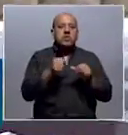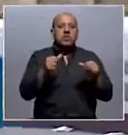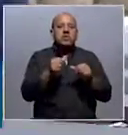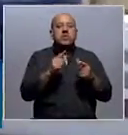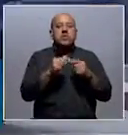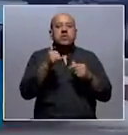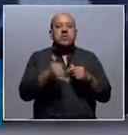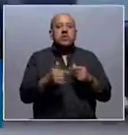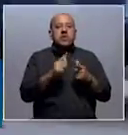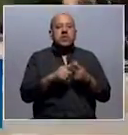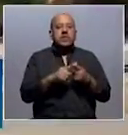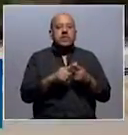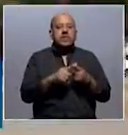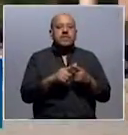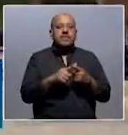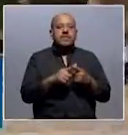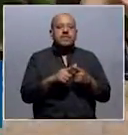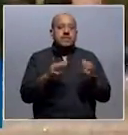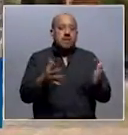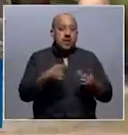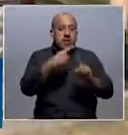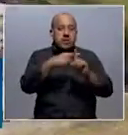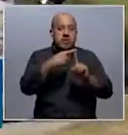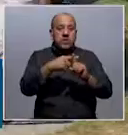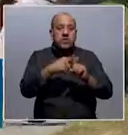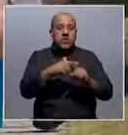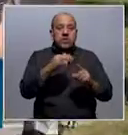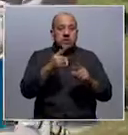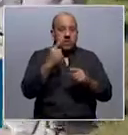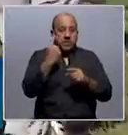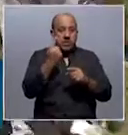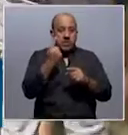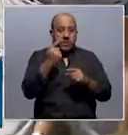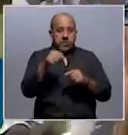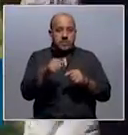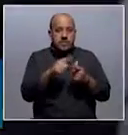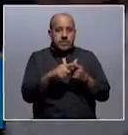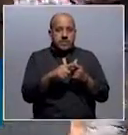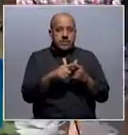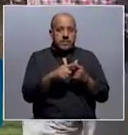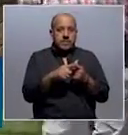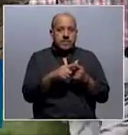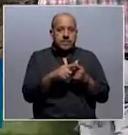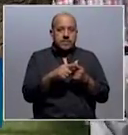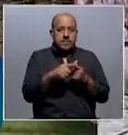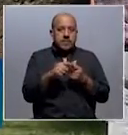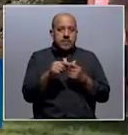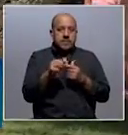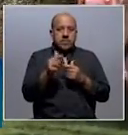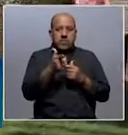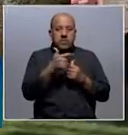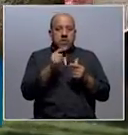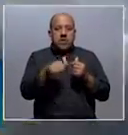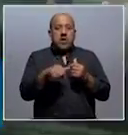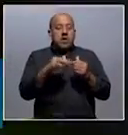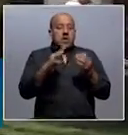tiene la ventaja de ser el primero en su clase no hay descritos en